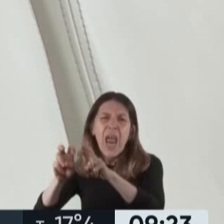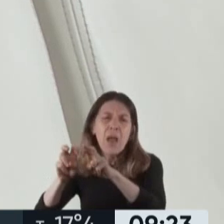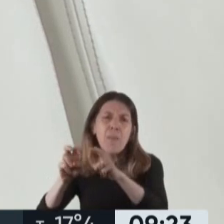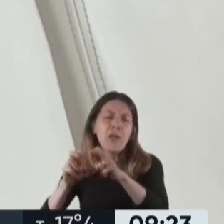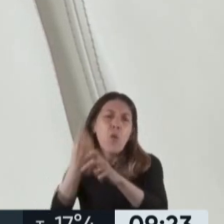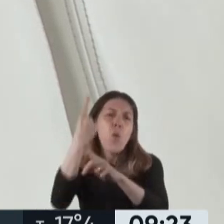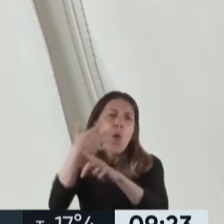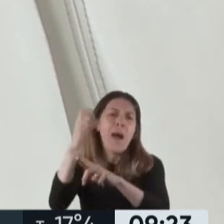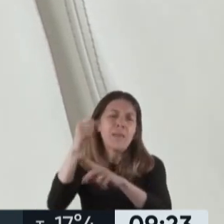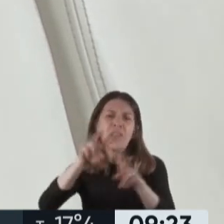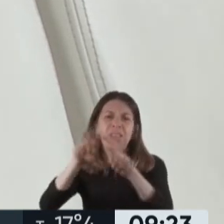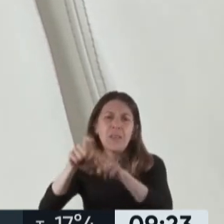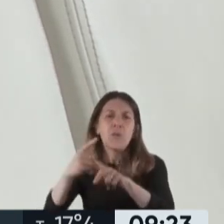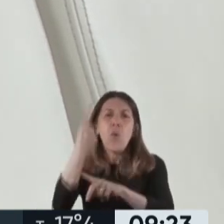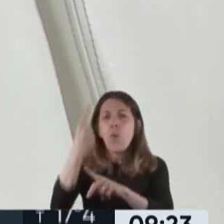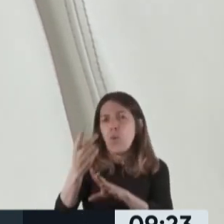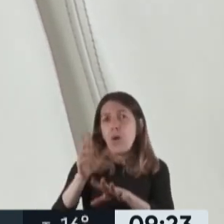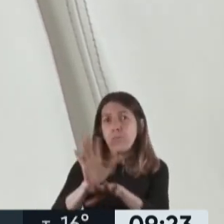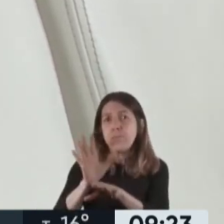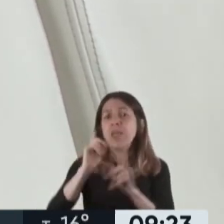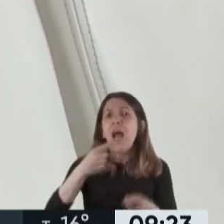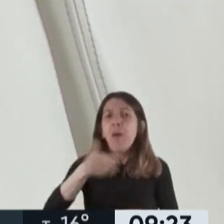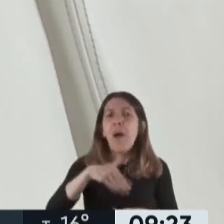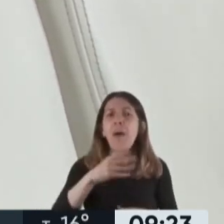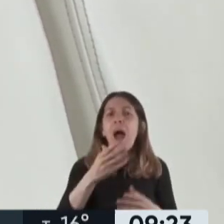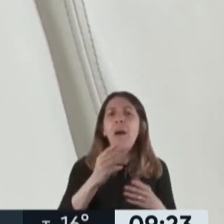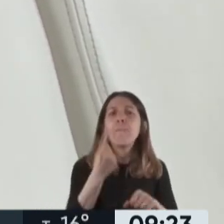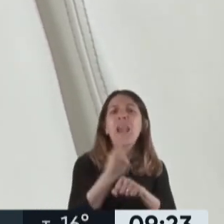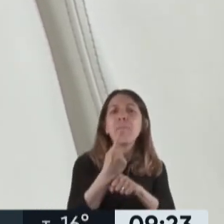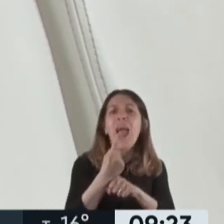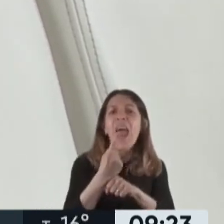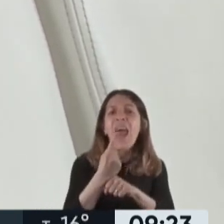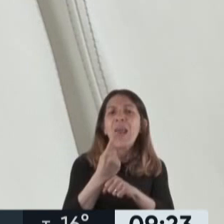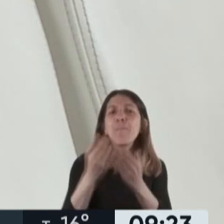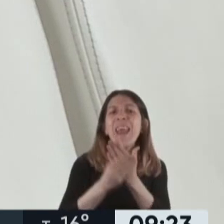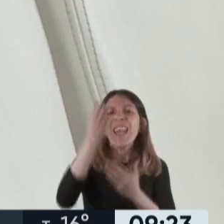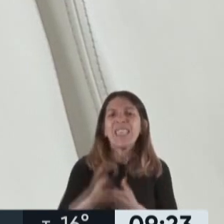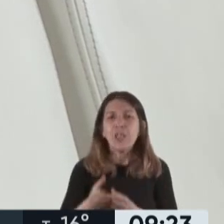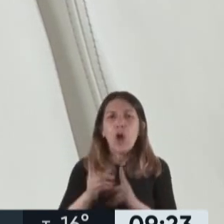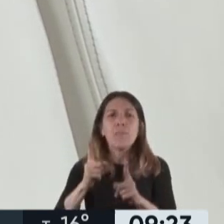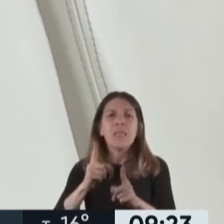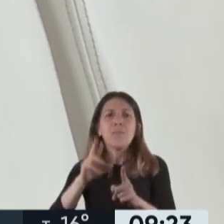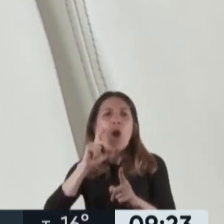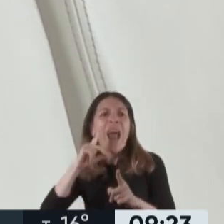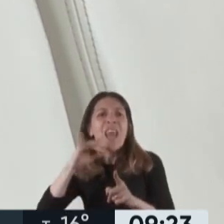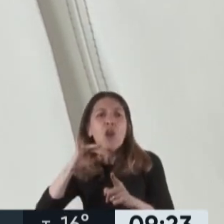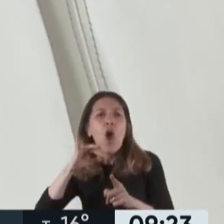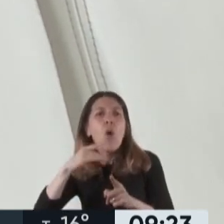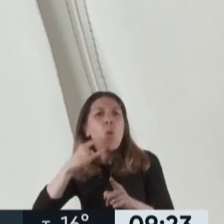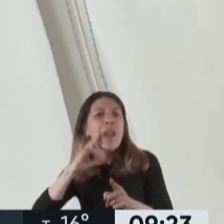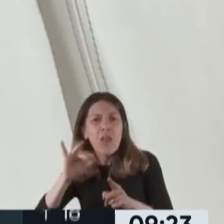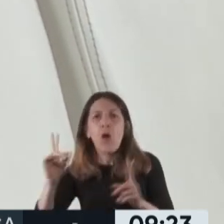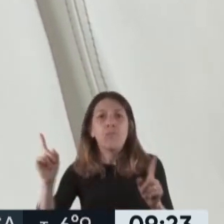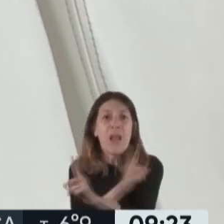en política internacional, y recientemente hubo un cambio de primer ministro en el Reino Unido. Siempre el presidente argentino reclama en